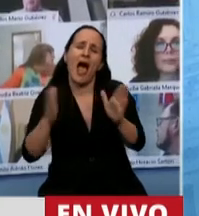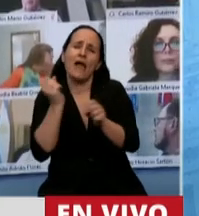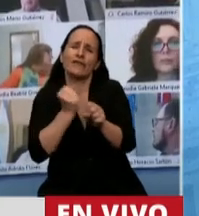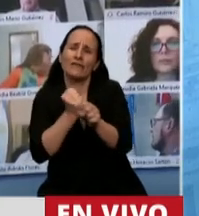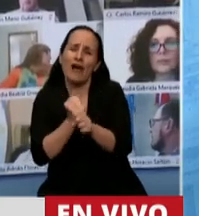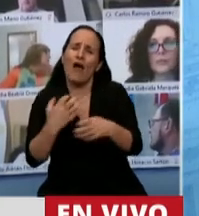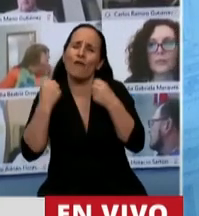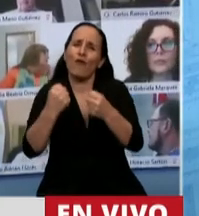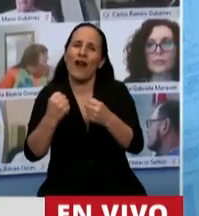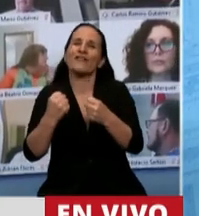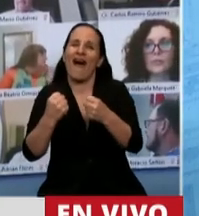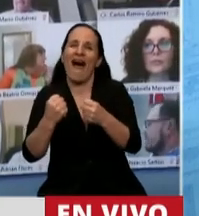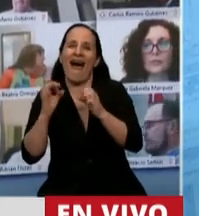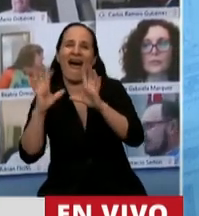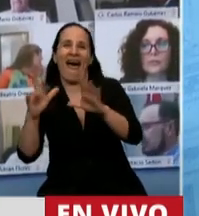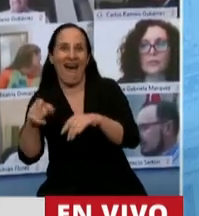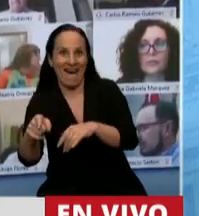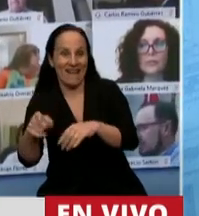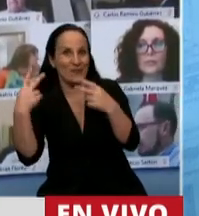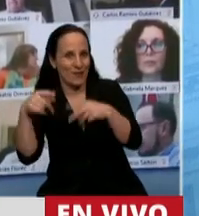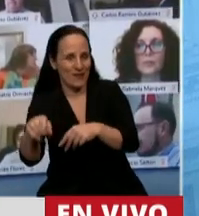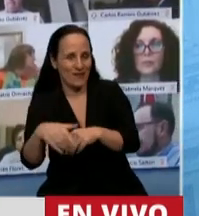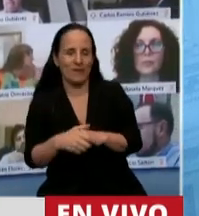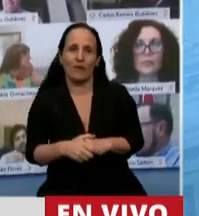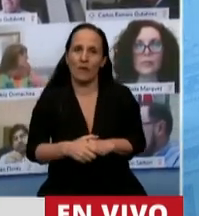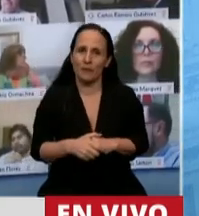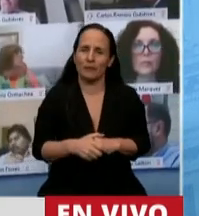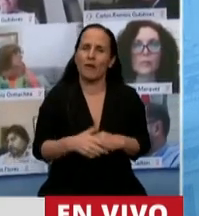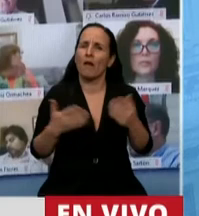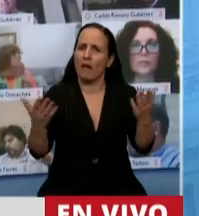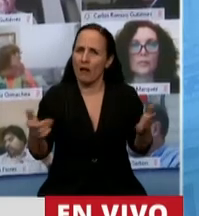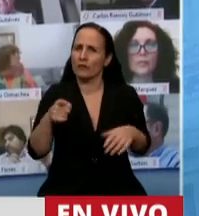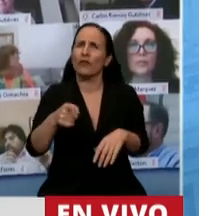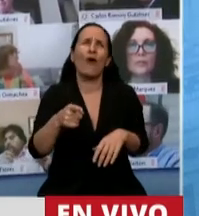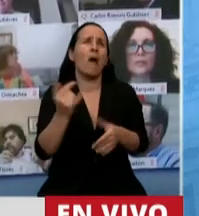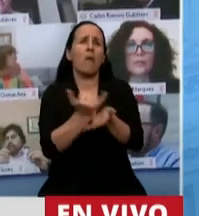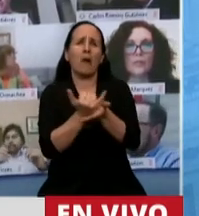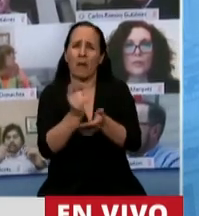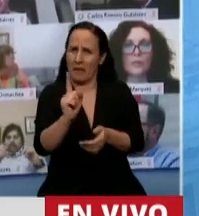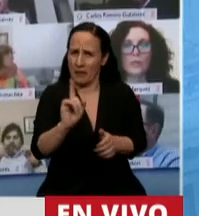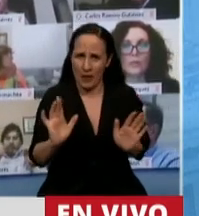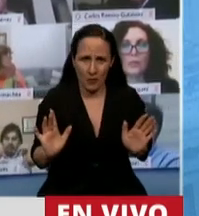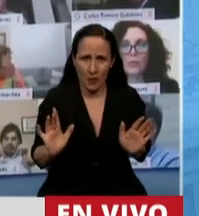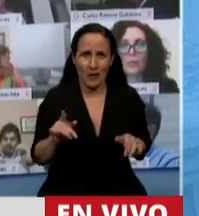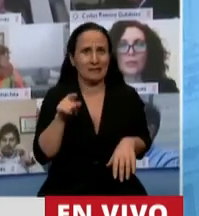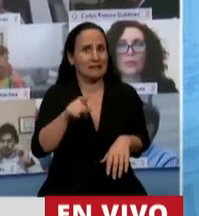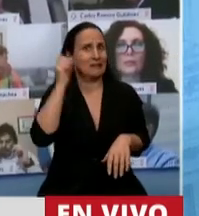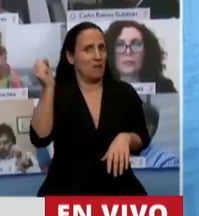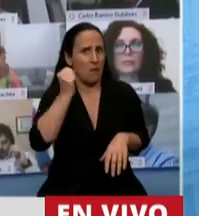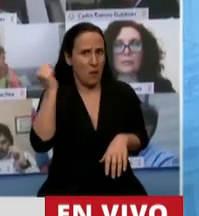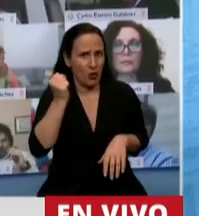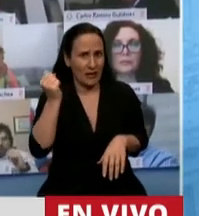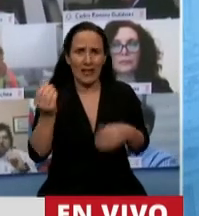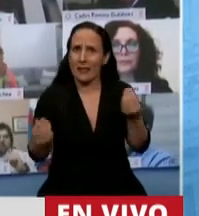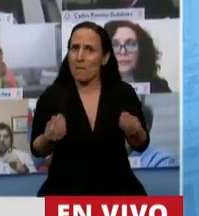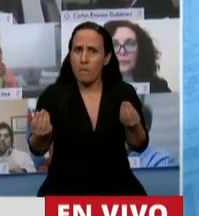esfuerzo. Estas cuestiones, señor presidente, no son menores, porque claramente tiene que ver